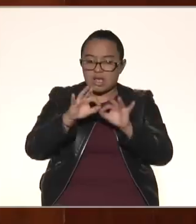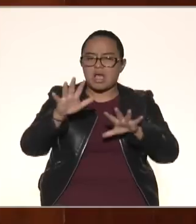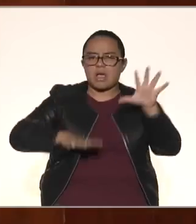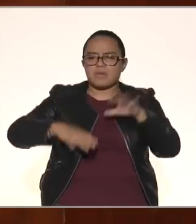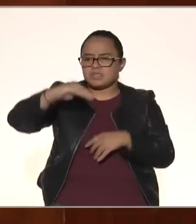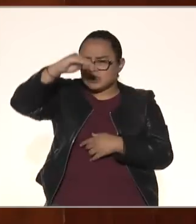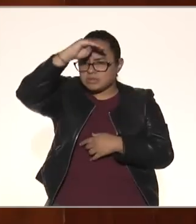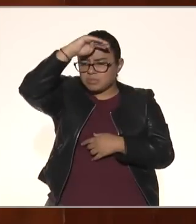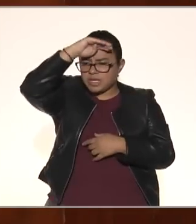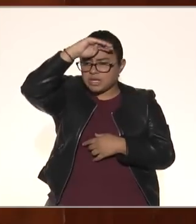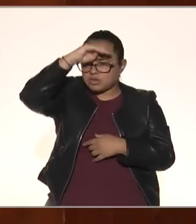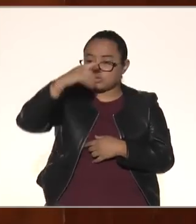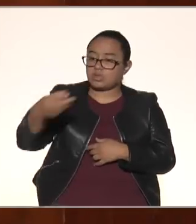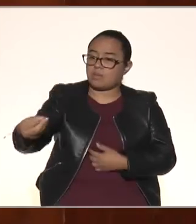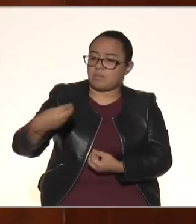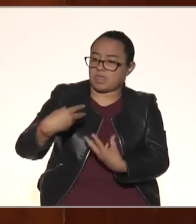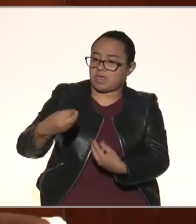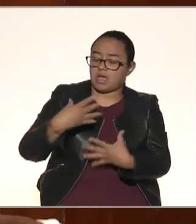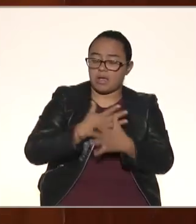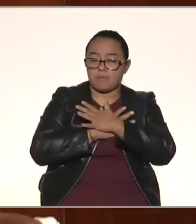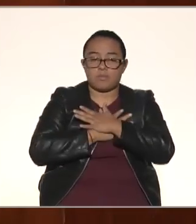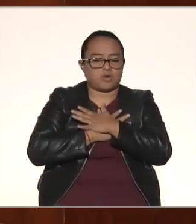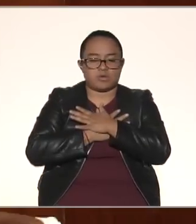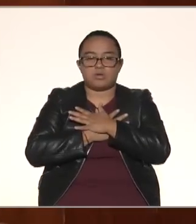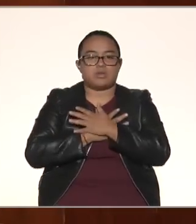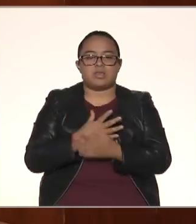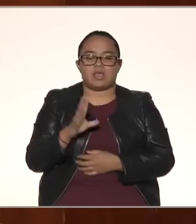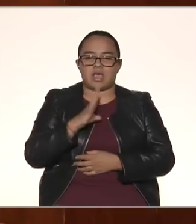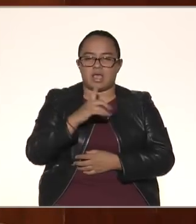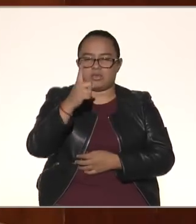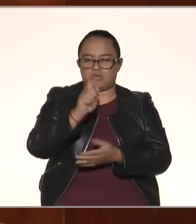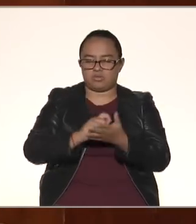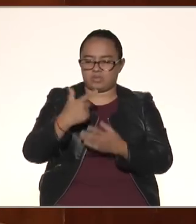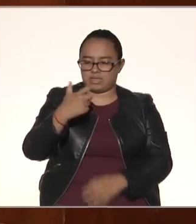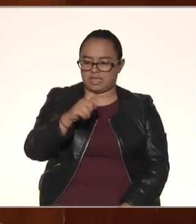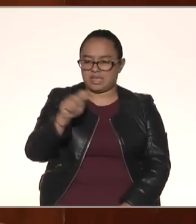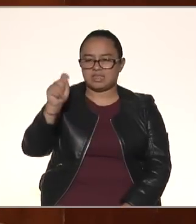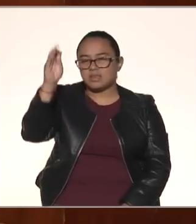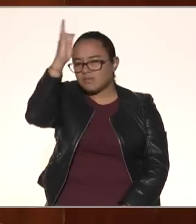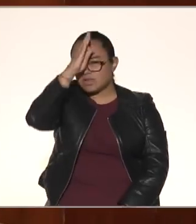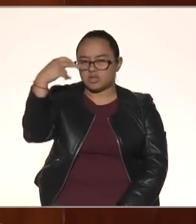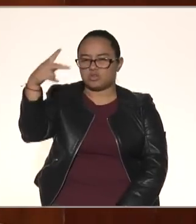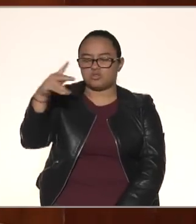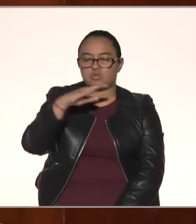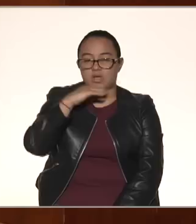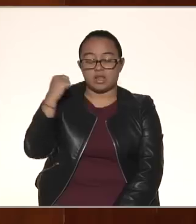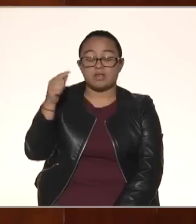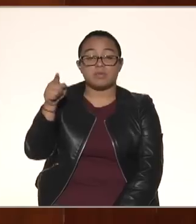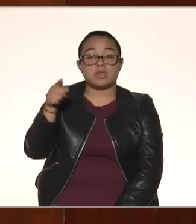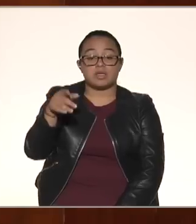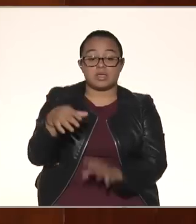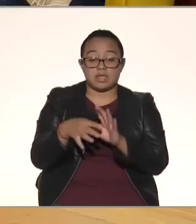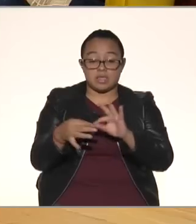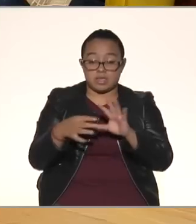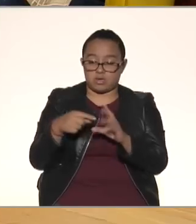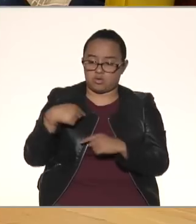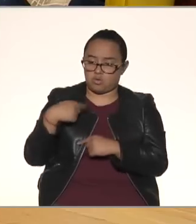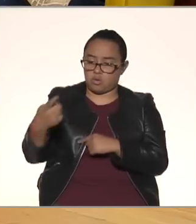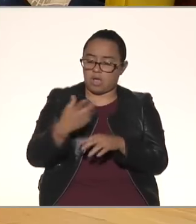que recibimos el amor, de la otra persona, hay una cita de Goethe, el filósofo alemán, que dice, te amo,